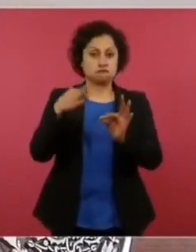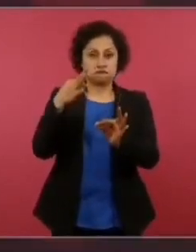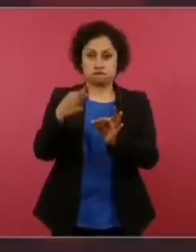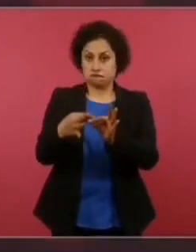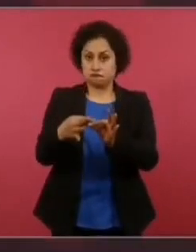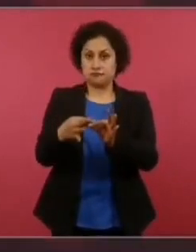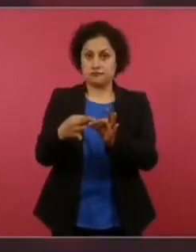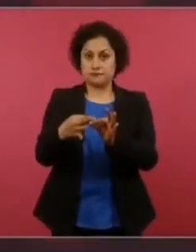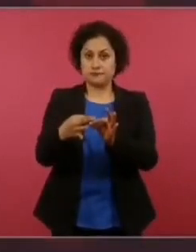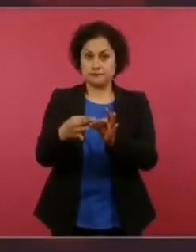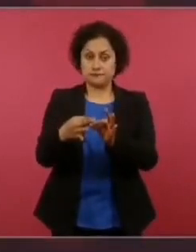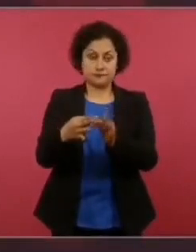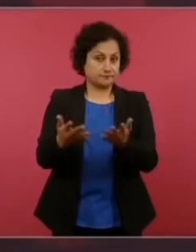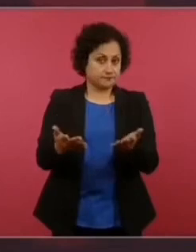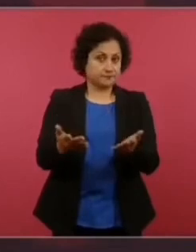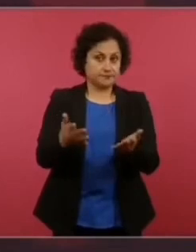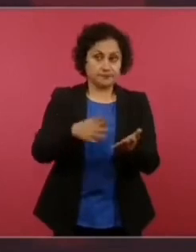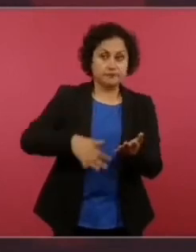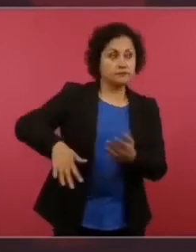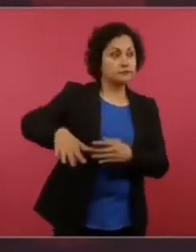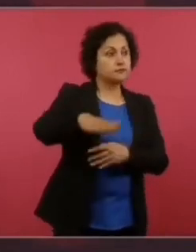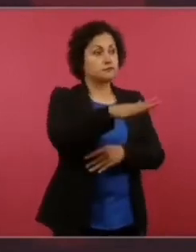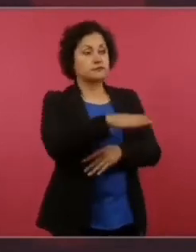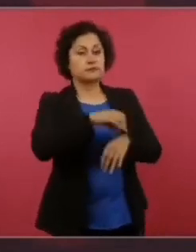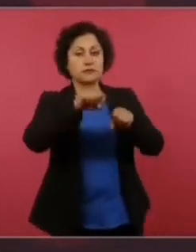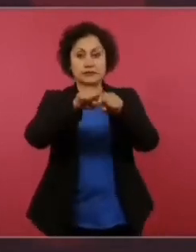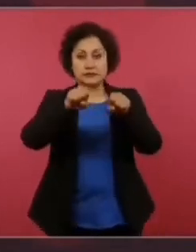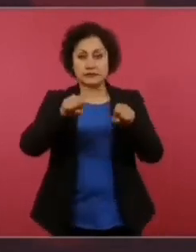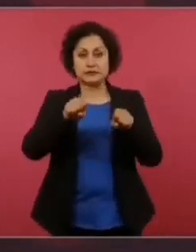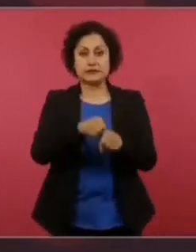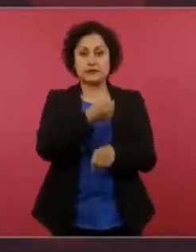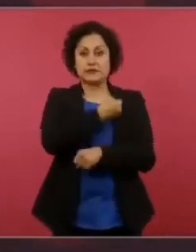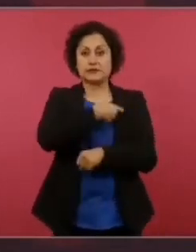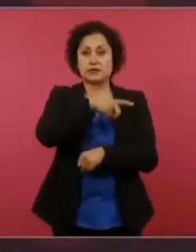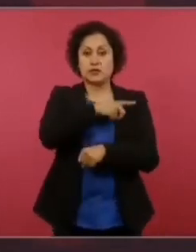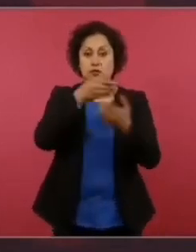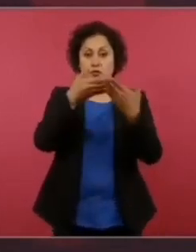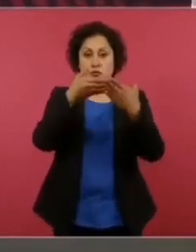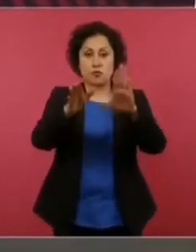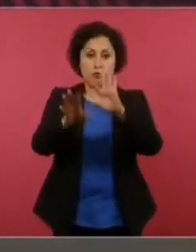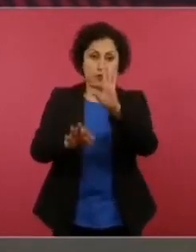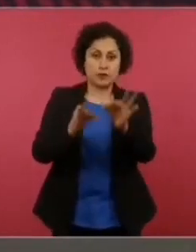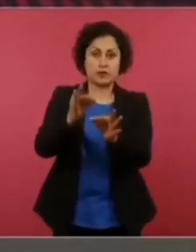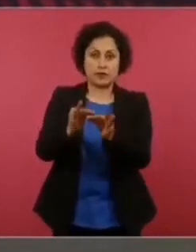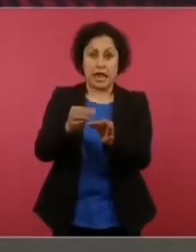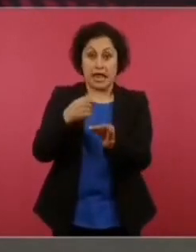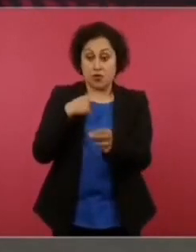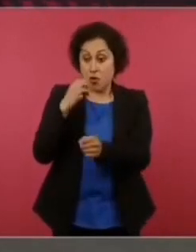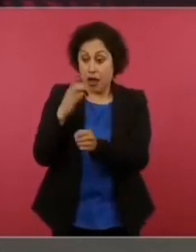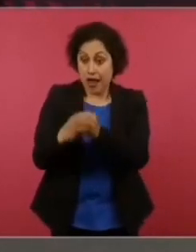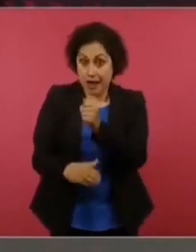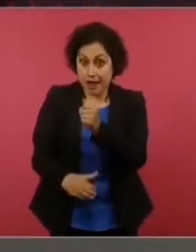funcionando muy bien todo el sistema de salud pública antes de que yo